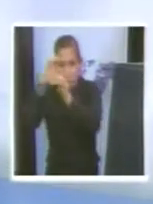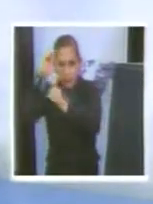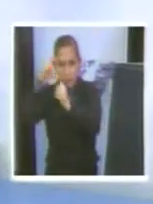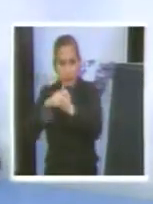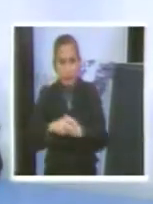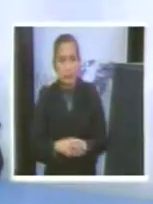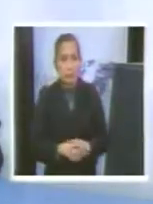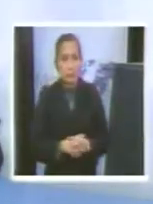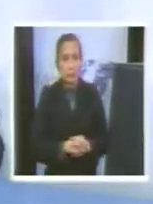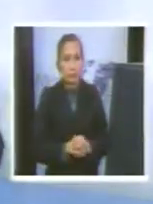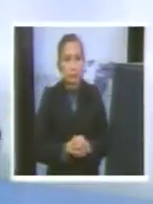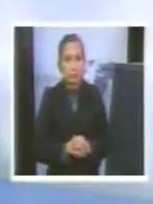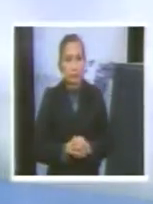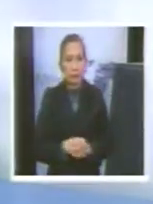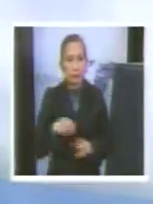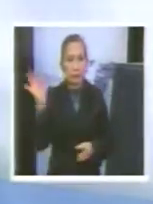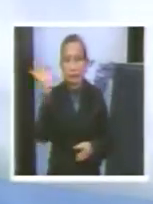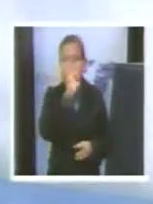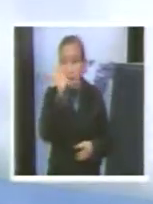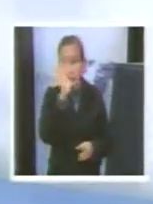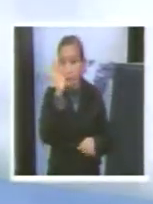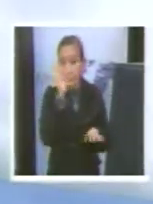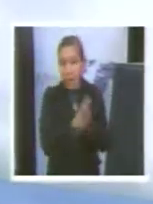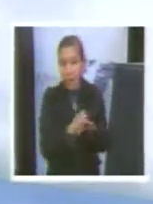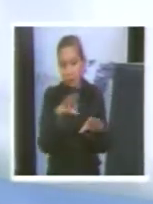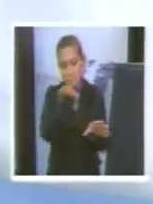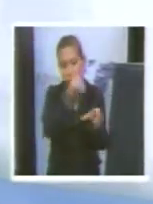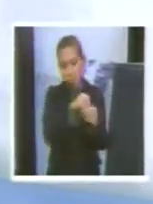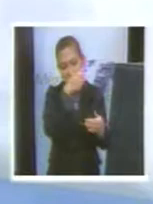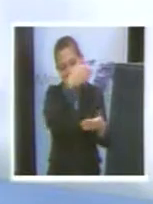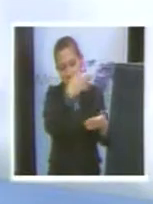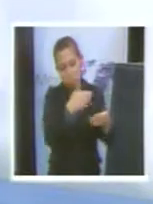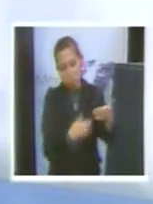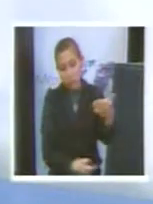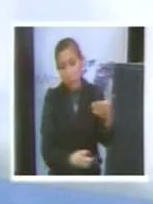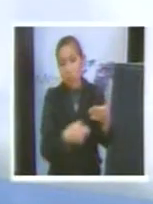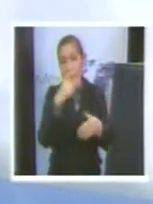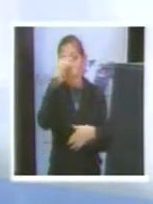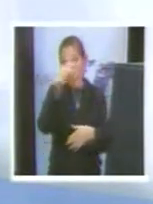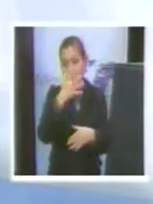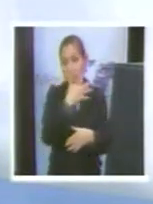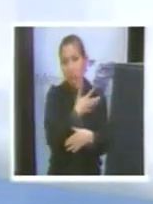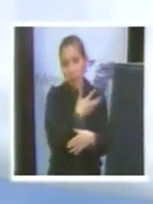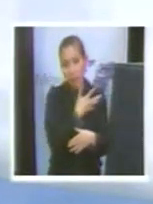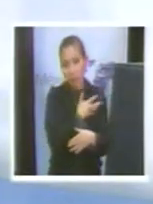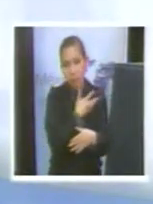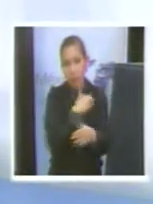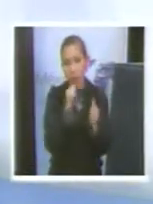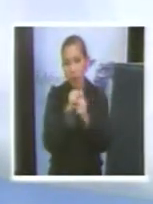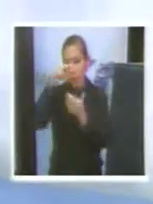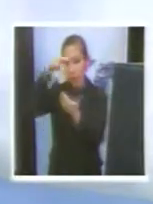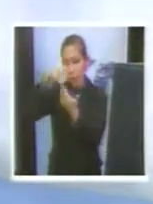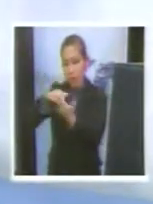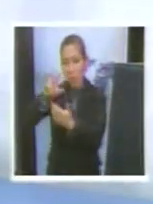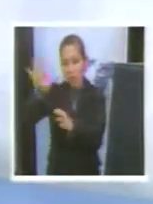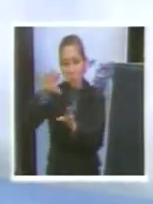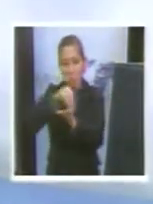Europea. Quizás es el más completo que México tiene con región